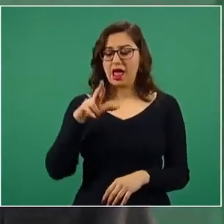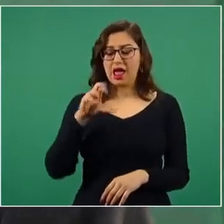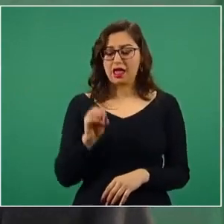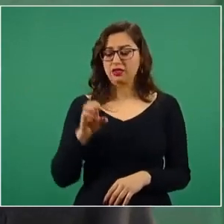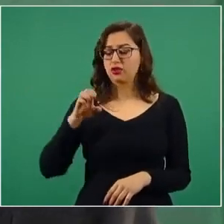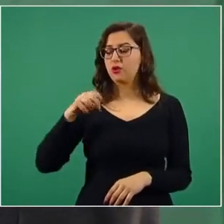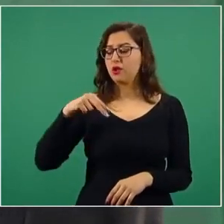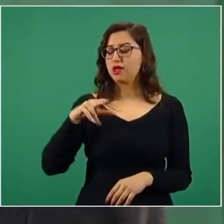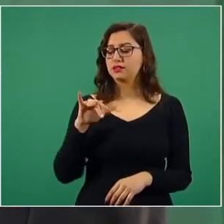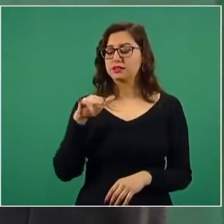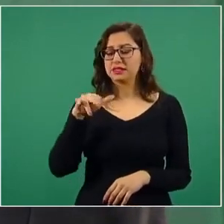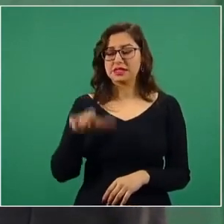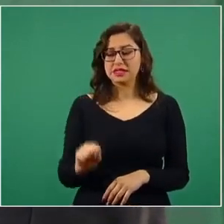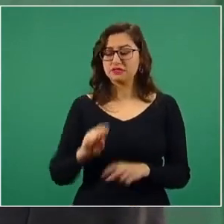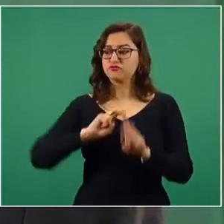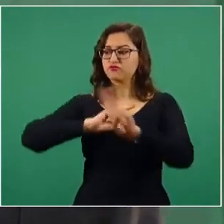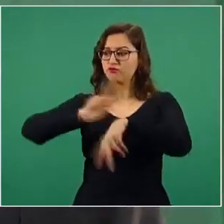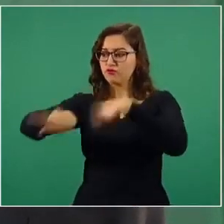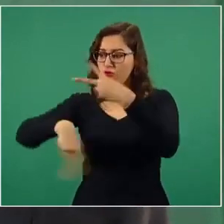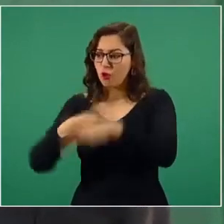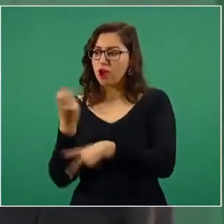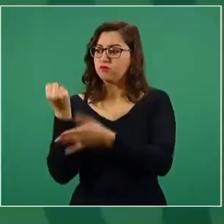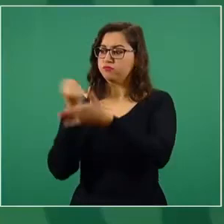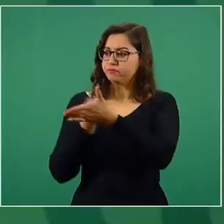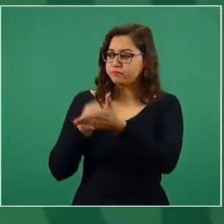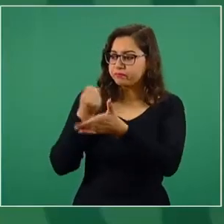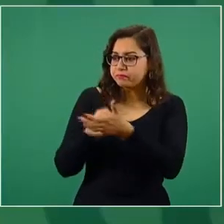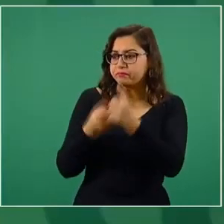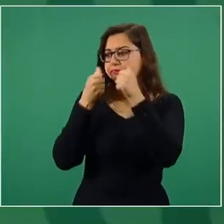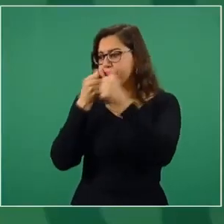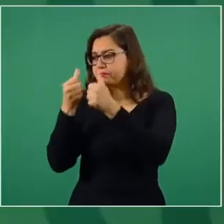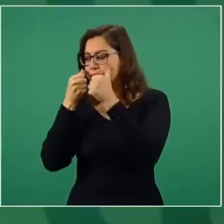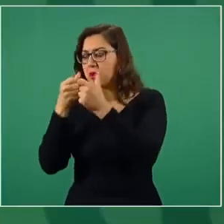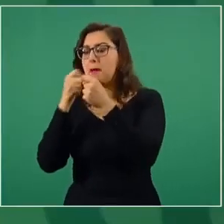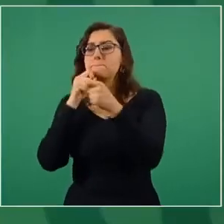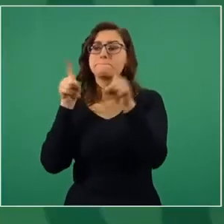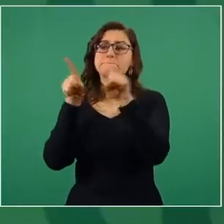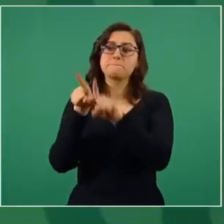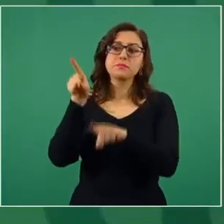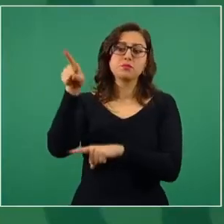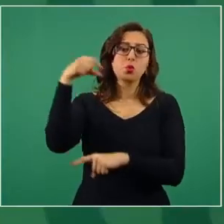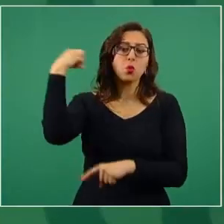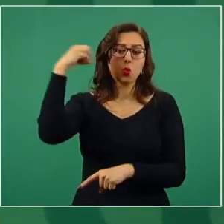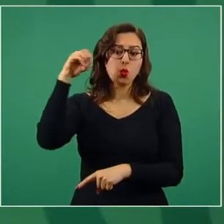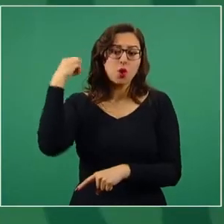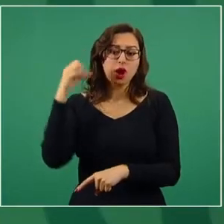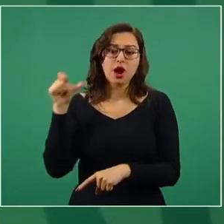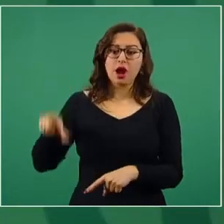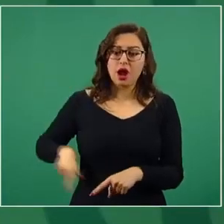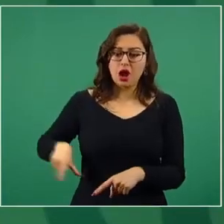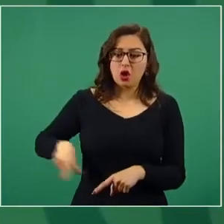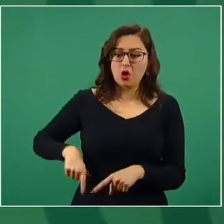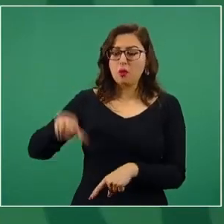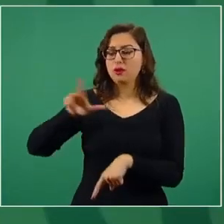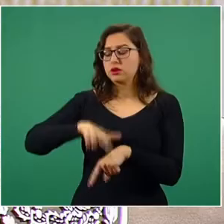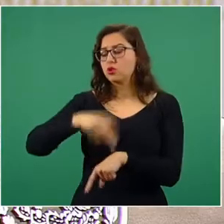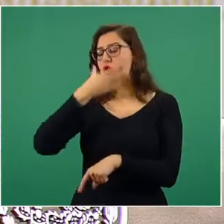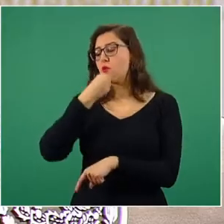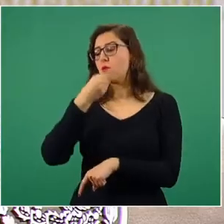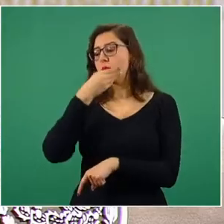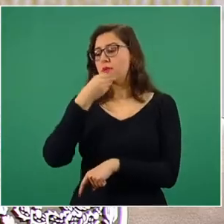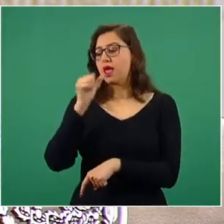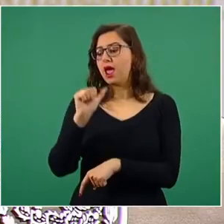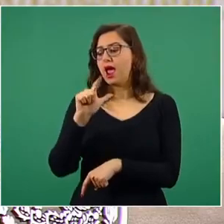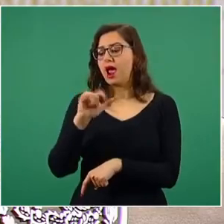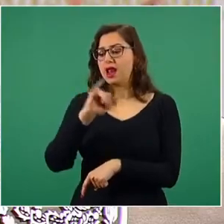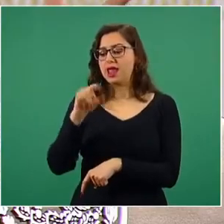aplicando en esto, también el gobernador de Oaxaca, Alejandro Murat, y se está